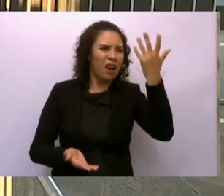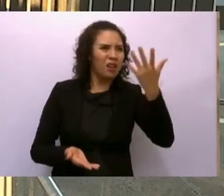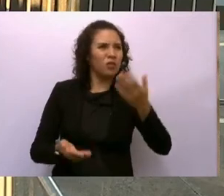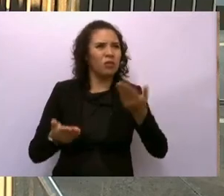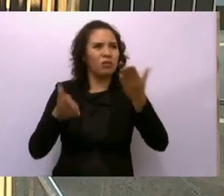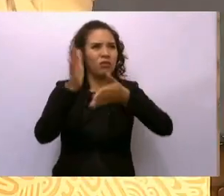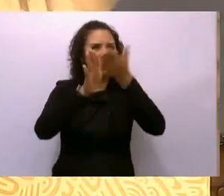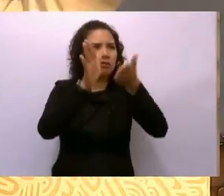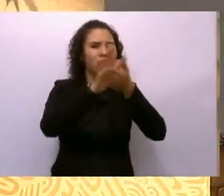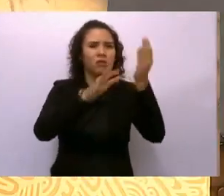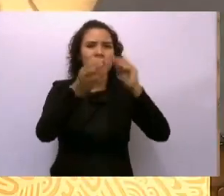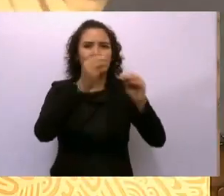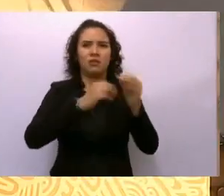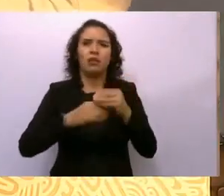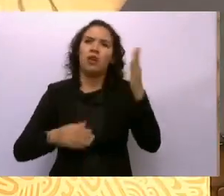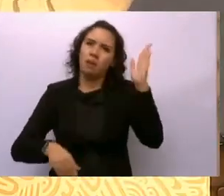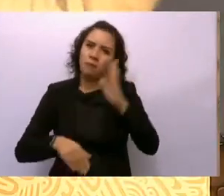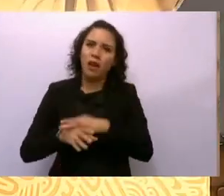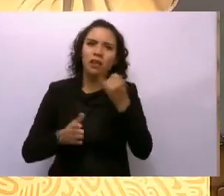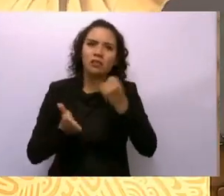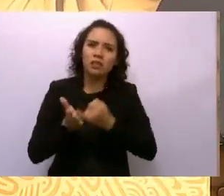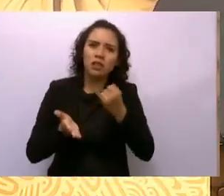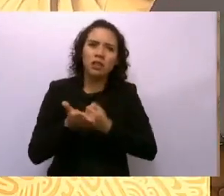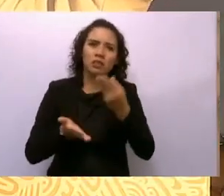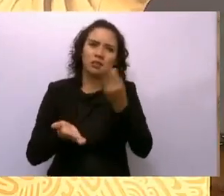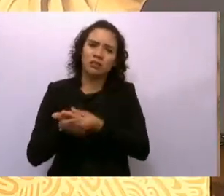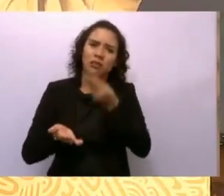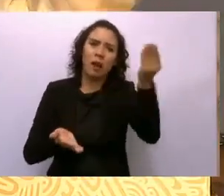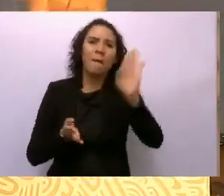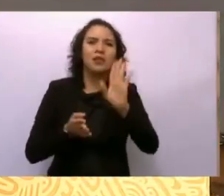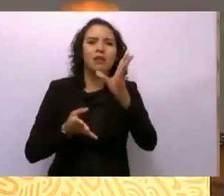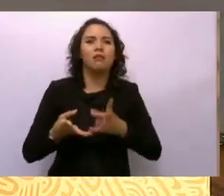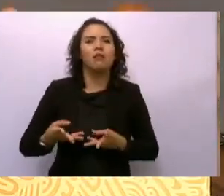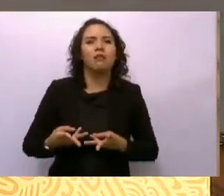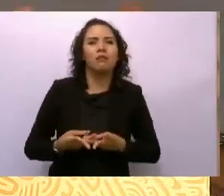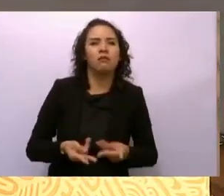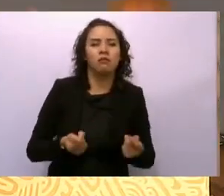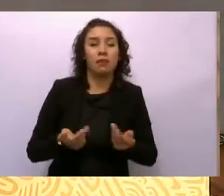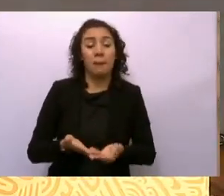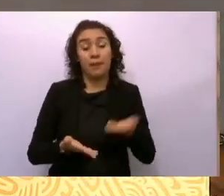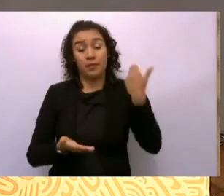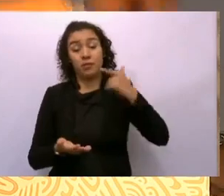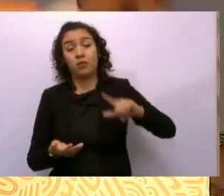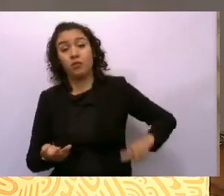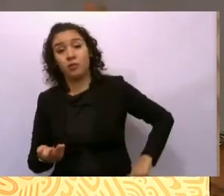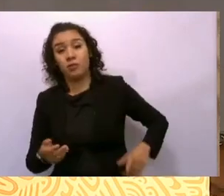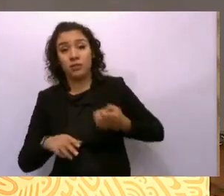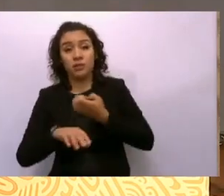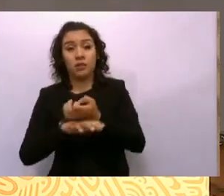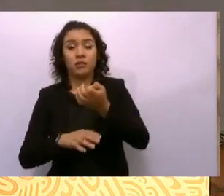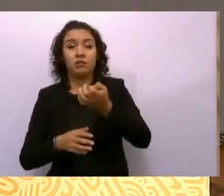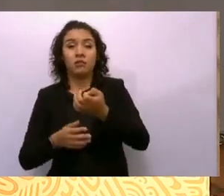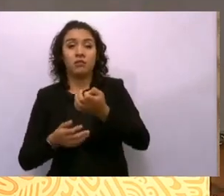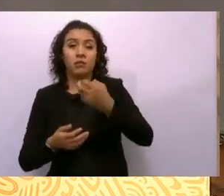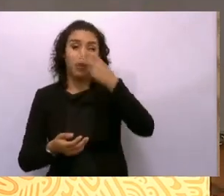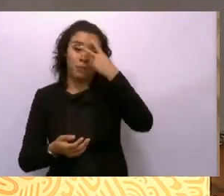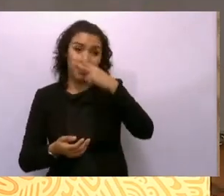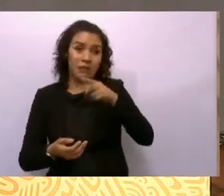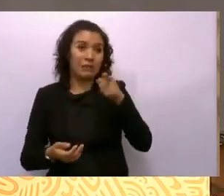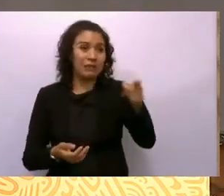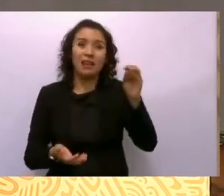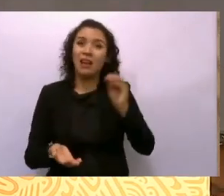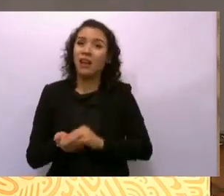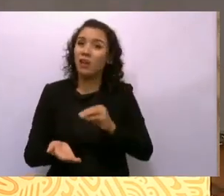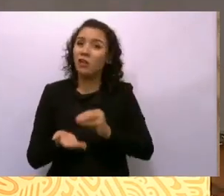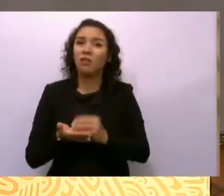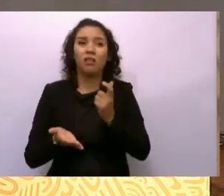que hay que pagarles intereses. El gobierno del Estado de México hoy todavía por ese hospital tiene que